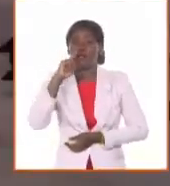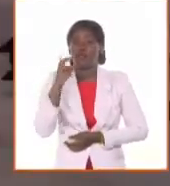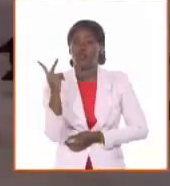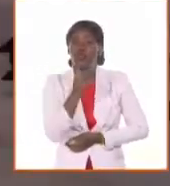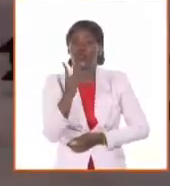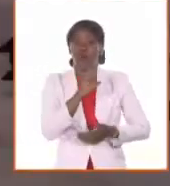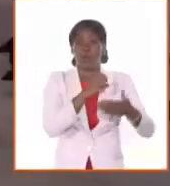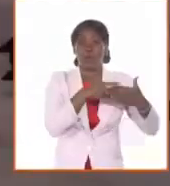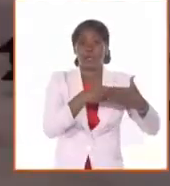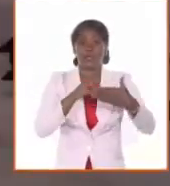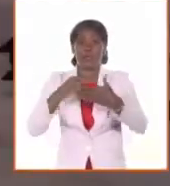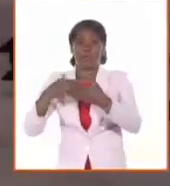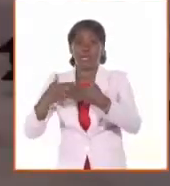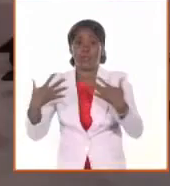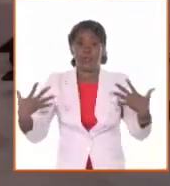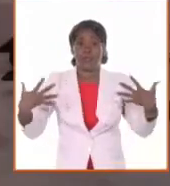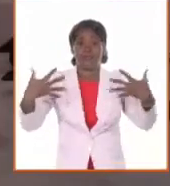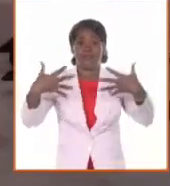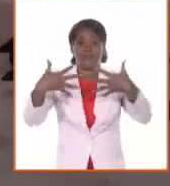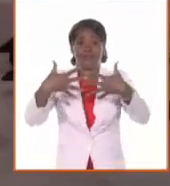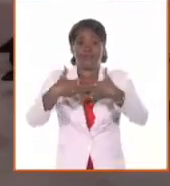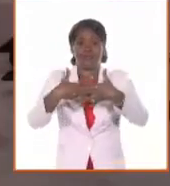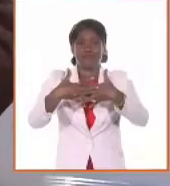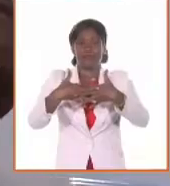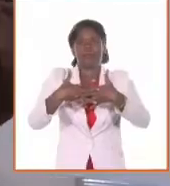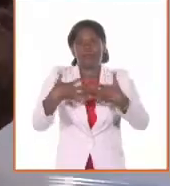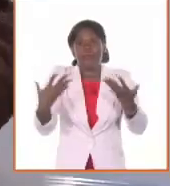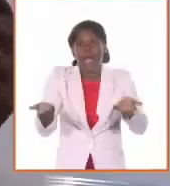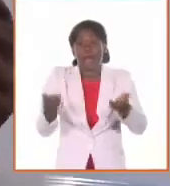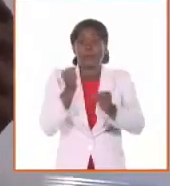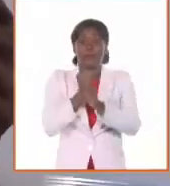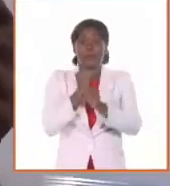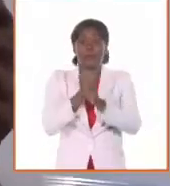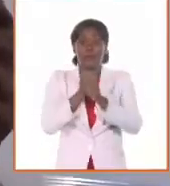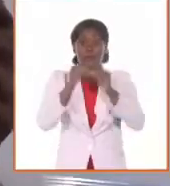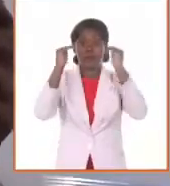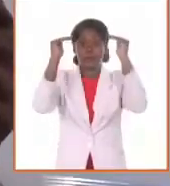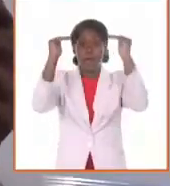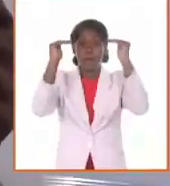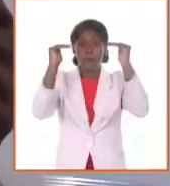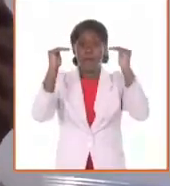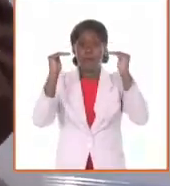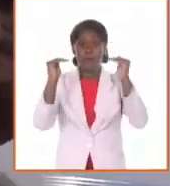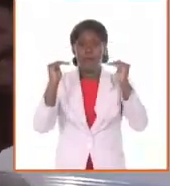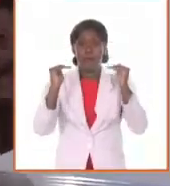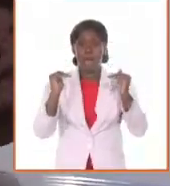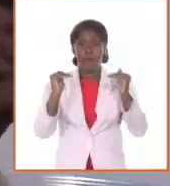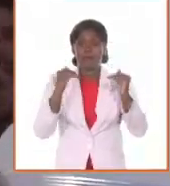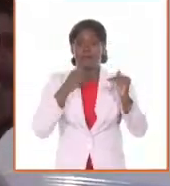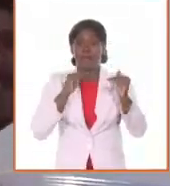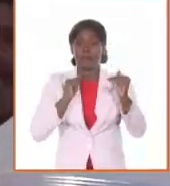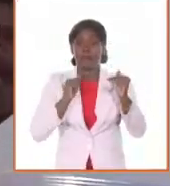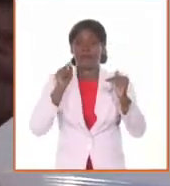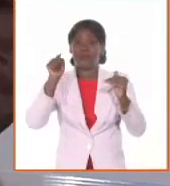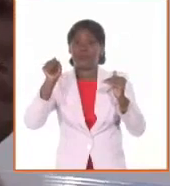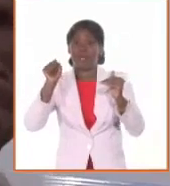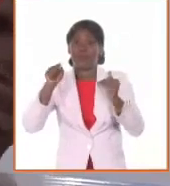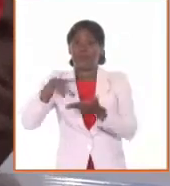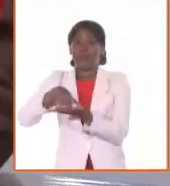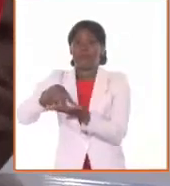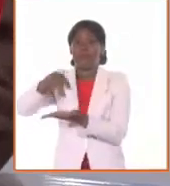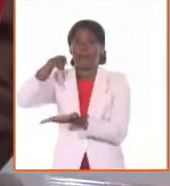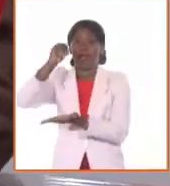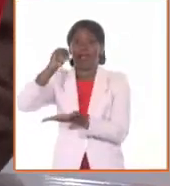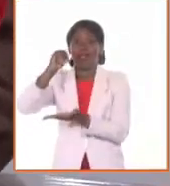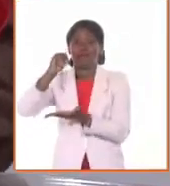de consumidores y estamos trabajando con las empresas de servicio que están administrando Palacios de los matrimonios Porque queremos ampliar que se